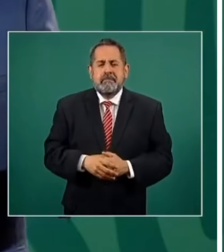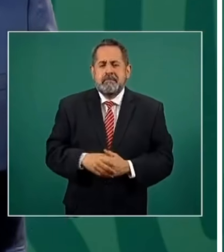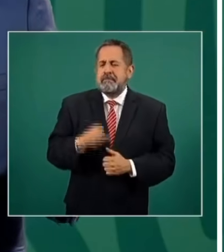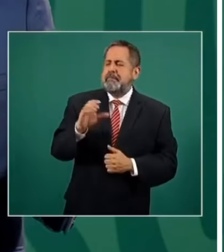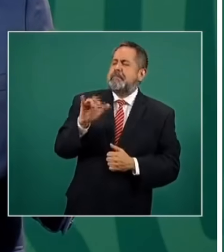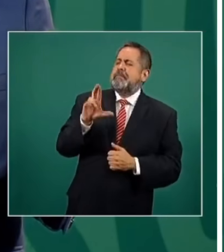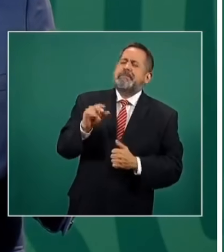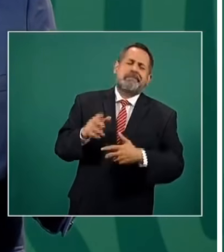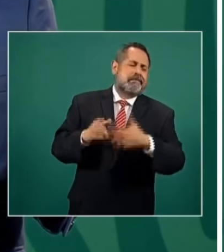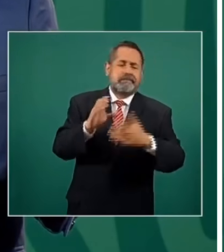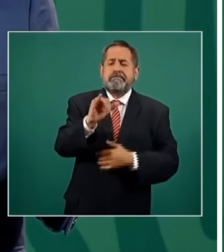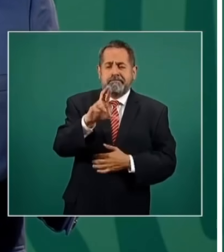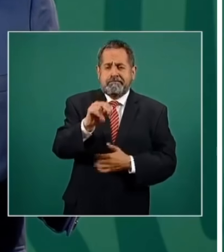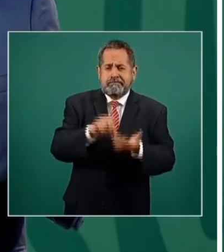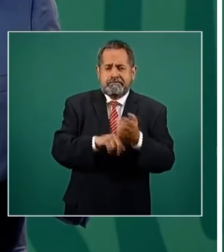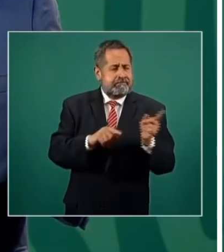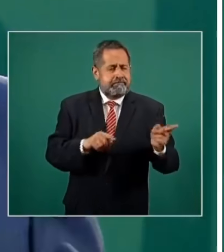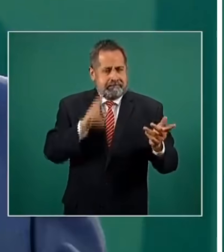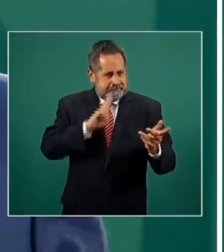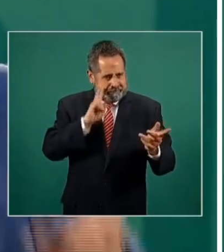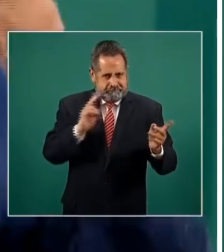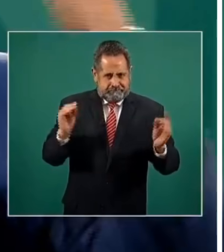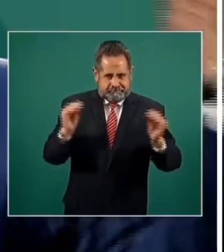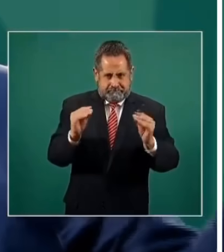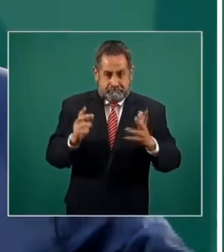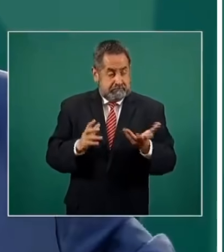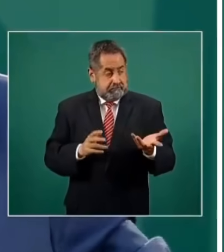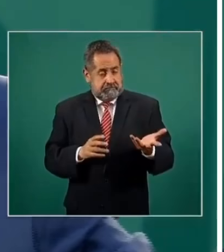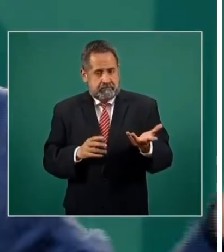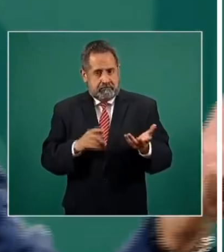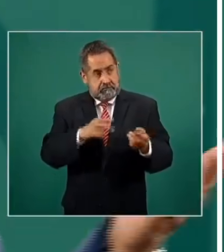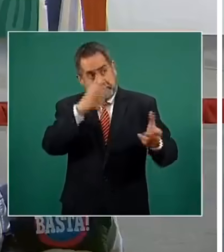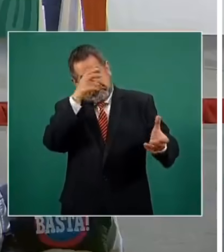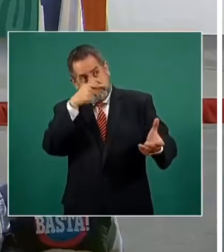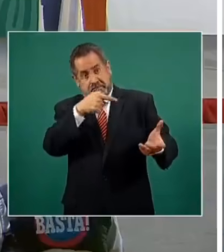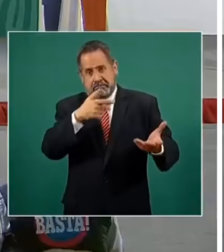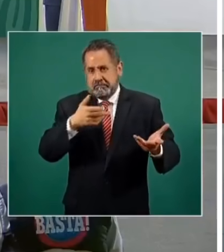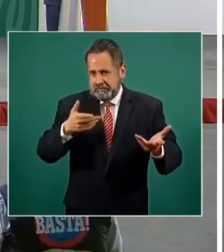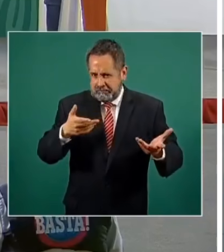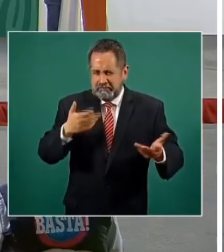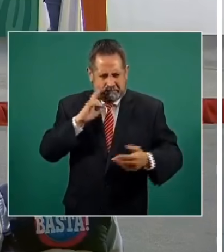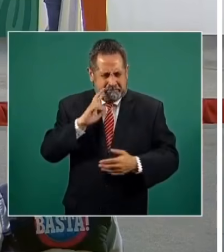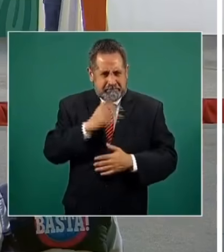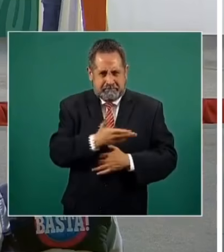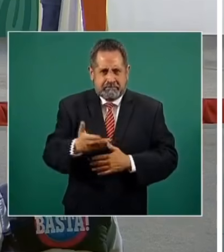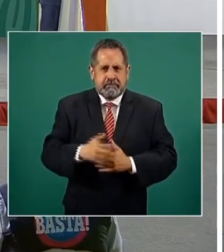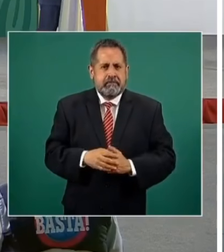Ciro Gómez Leyva, ¿sí? Que son eminencias también.